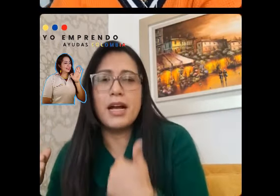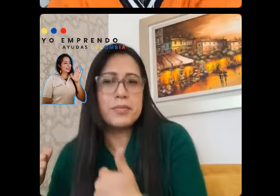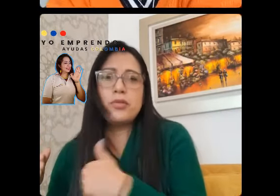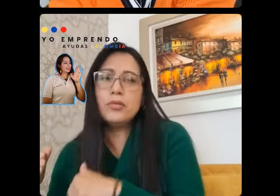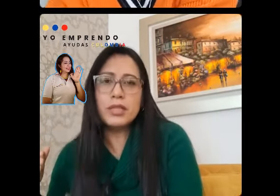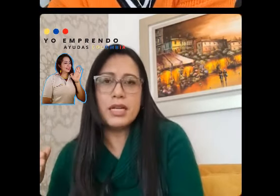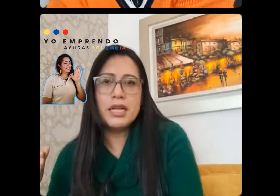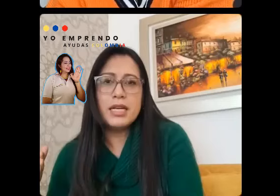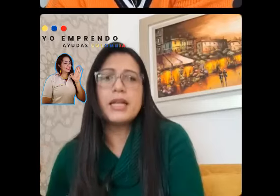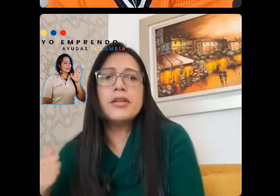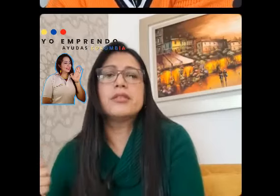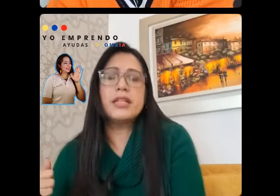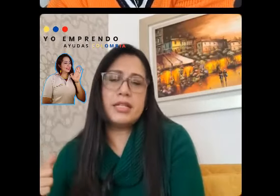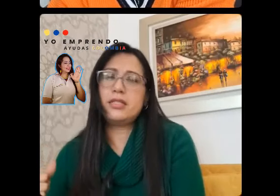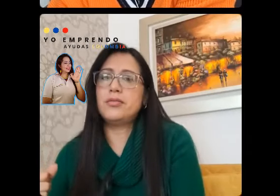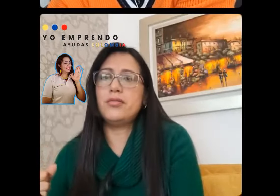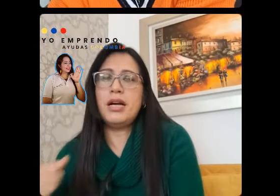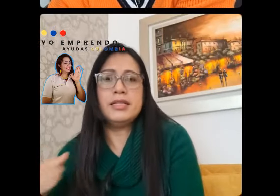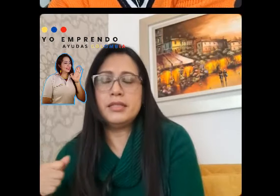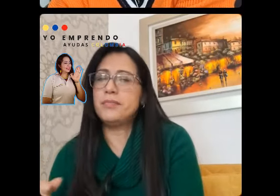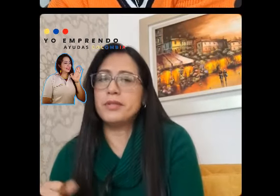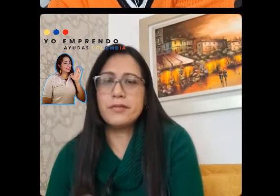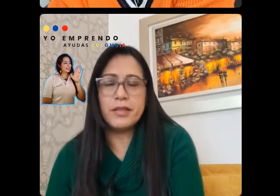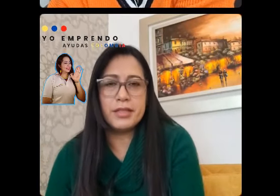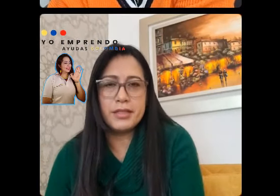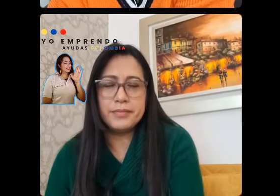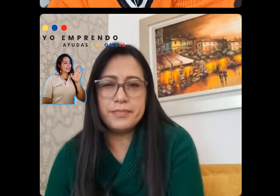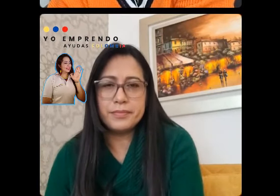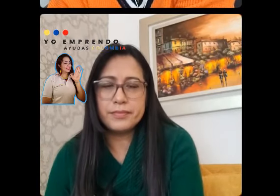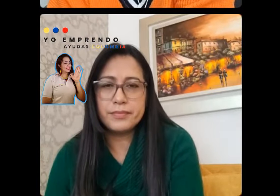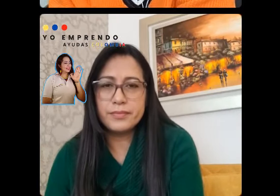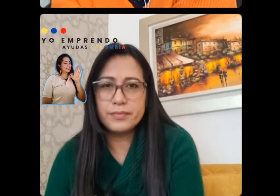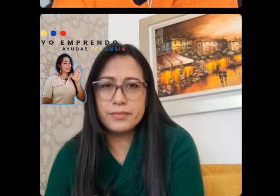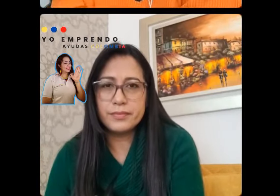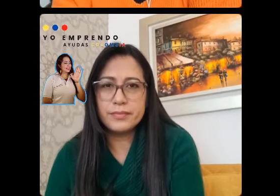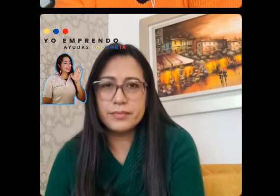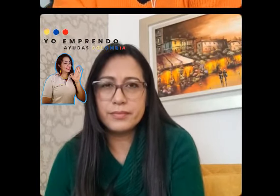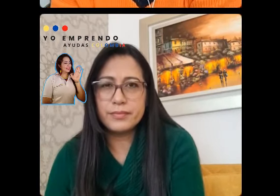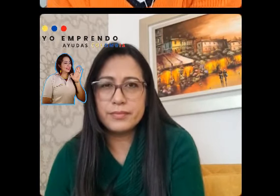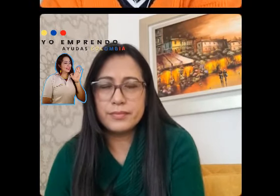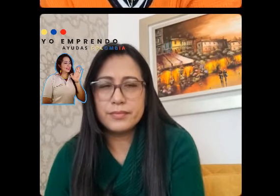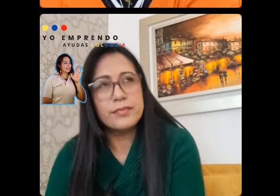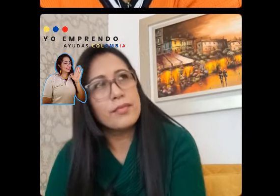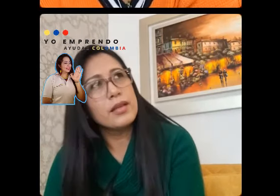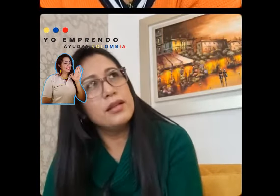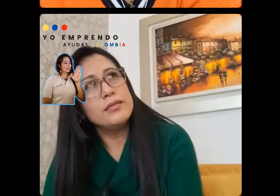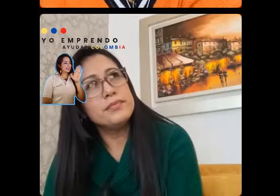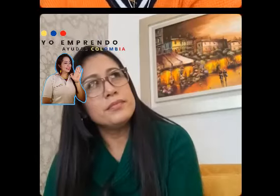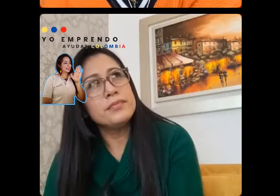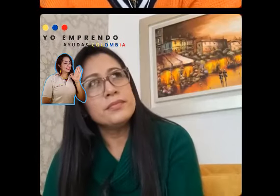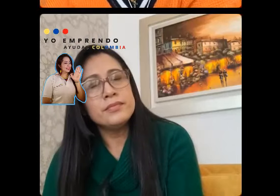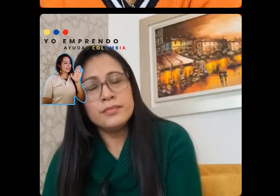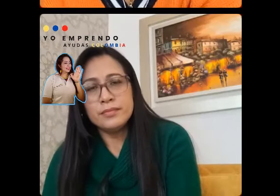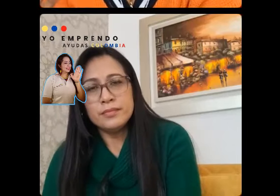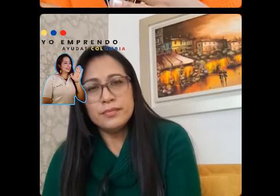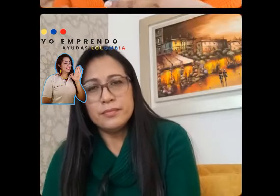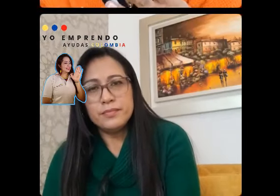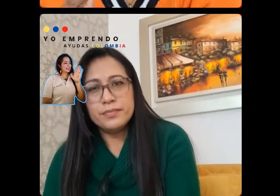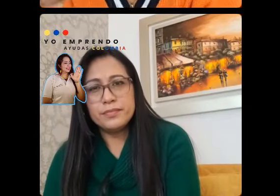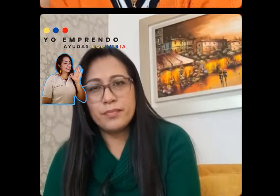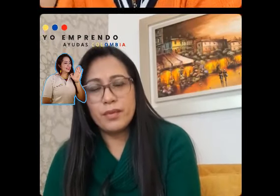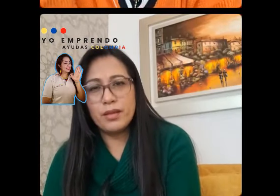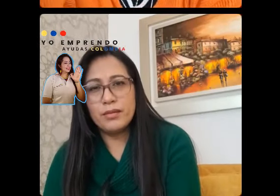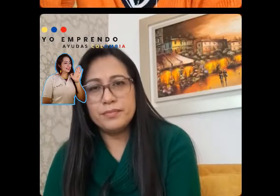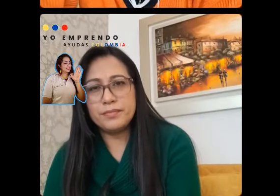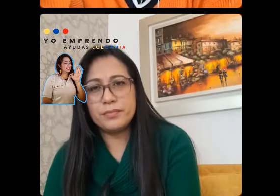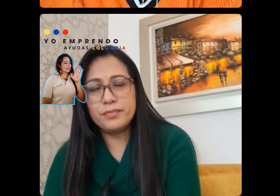pobreza absoluta que no tenían acceso a este tipo de transferencias bueno para reiterar entonces y y quizás